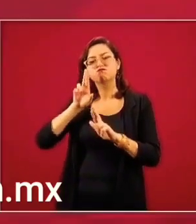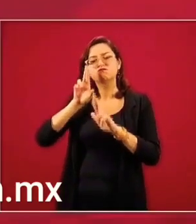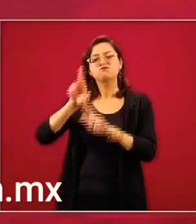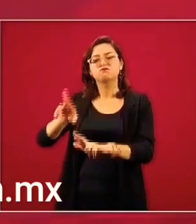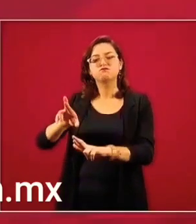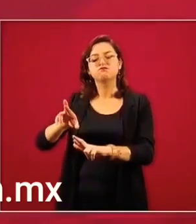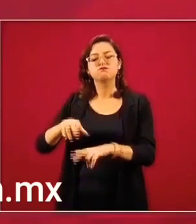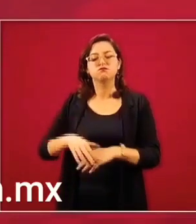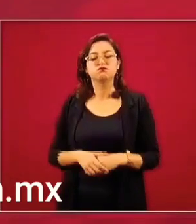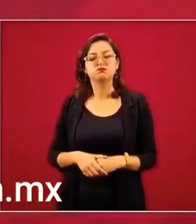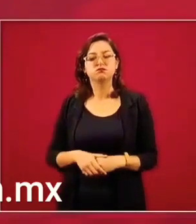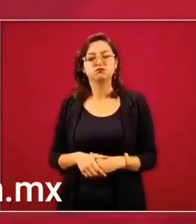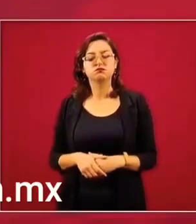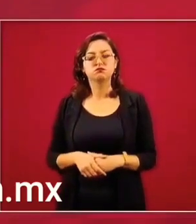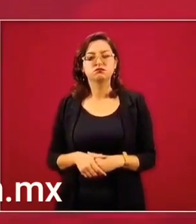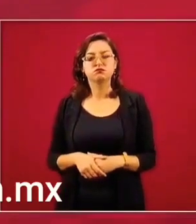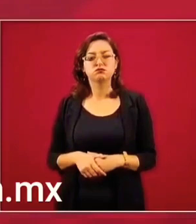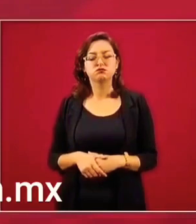ese principio